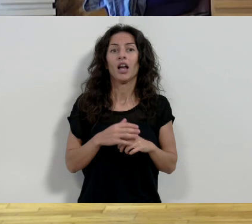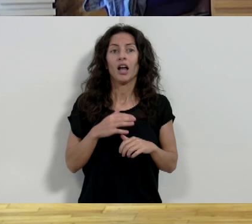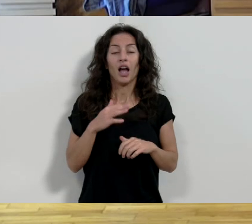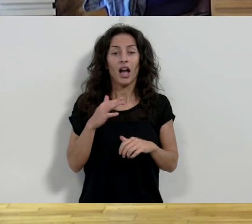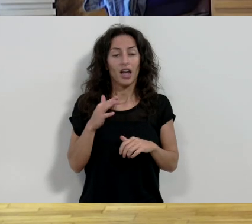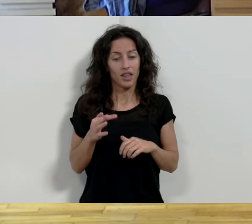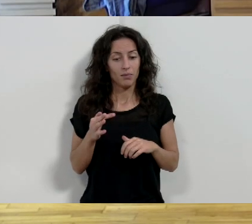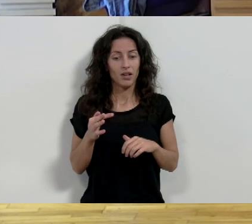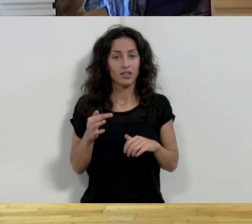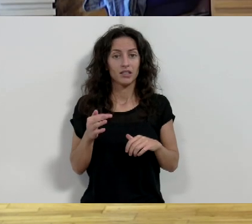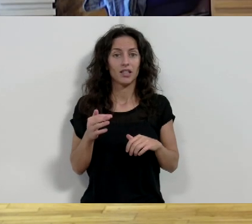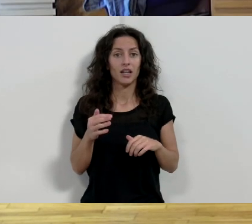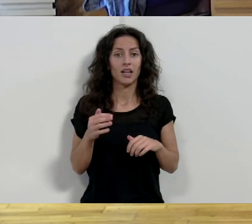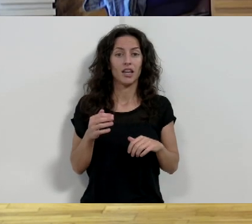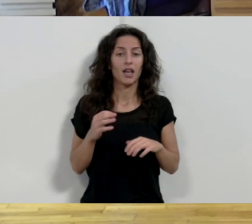eso es así.